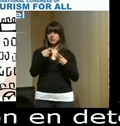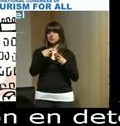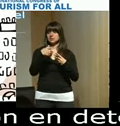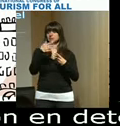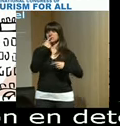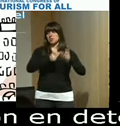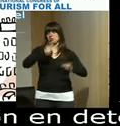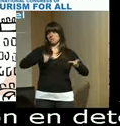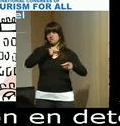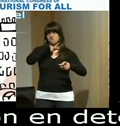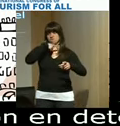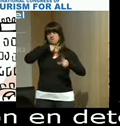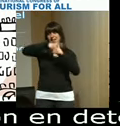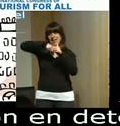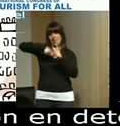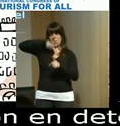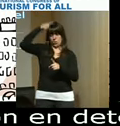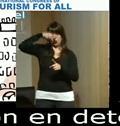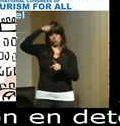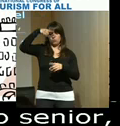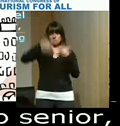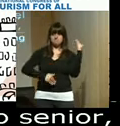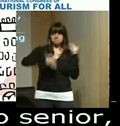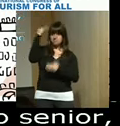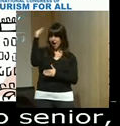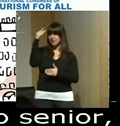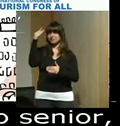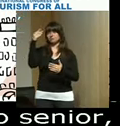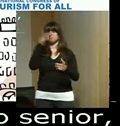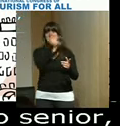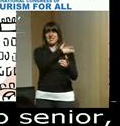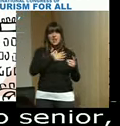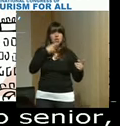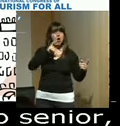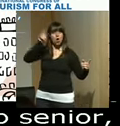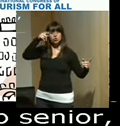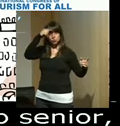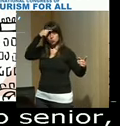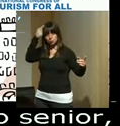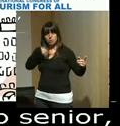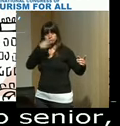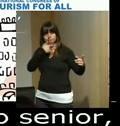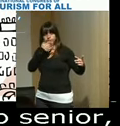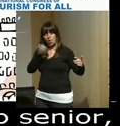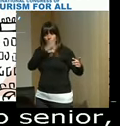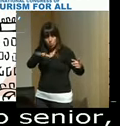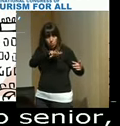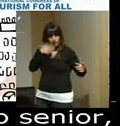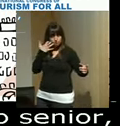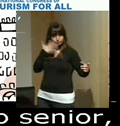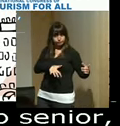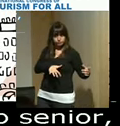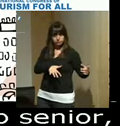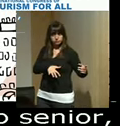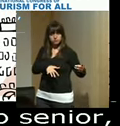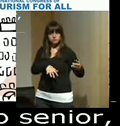más elevado, porque tienen inquietudes por conocer otra cultura o lugares exóticos. Y para la tercera edad, porque a